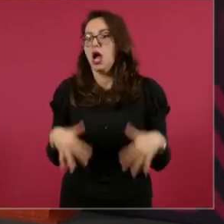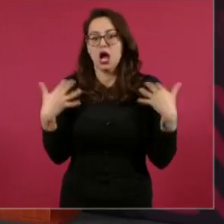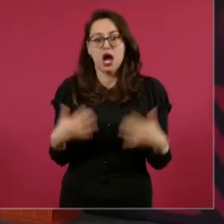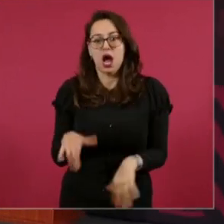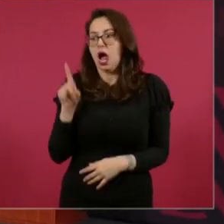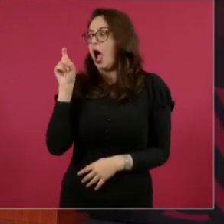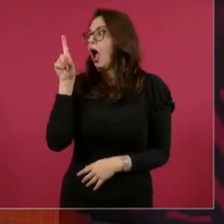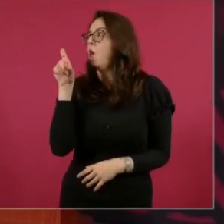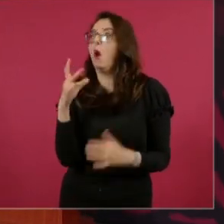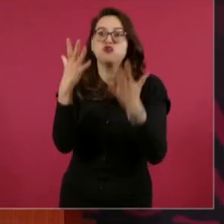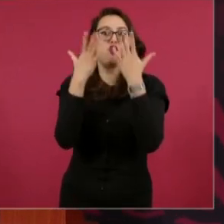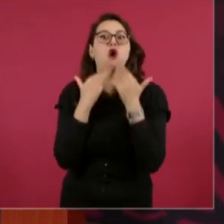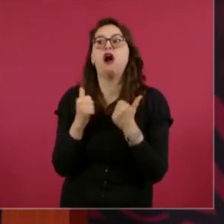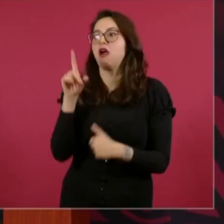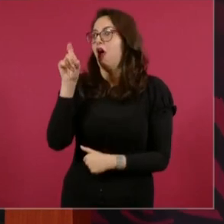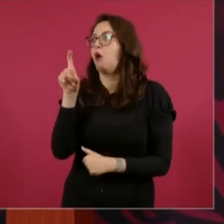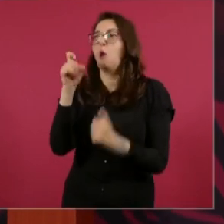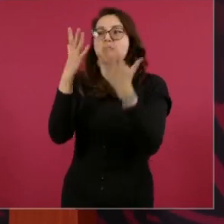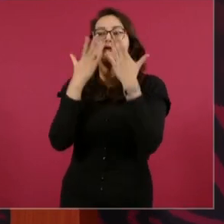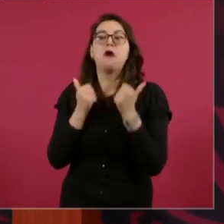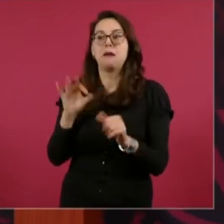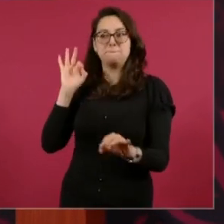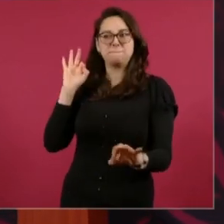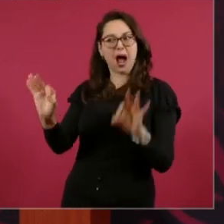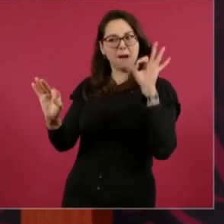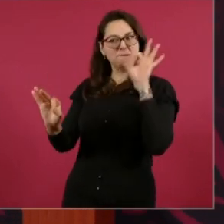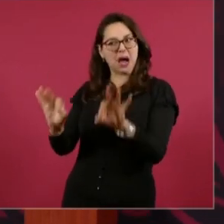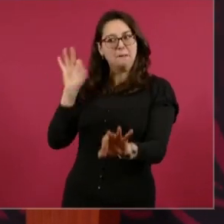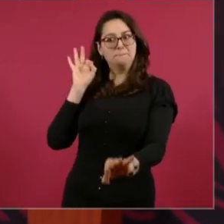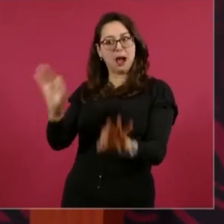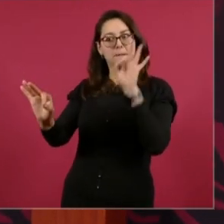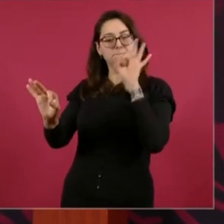en el imaginario colectivo.